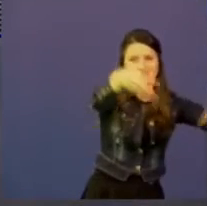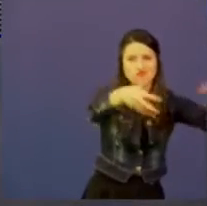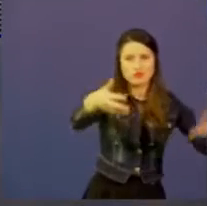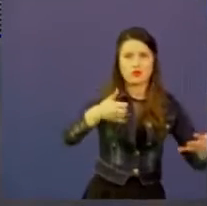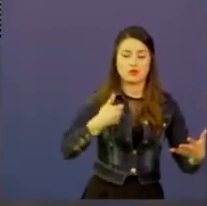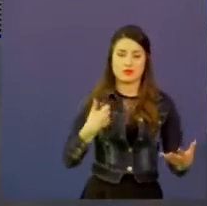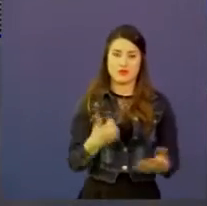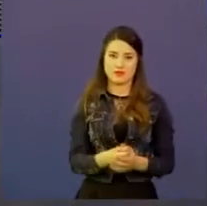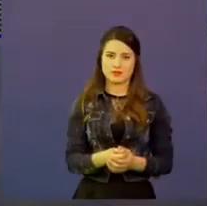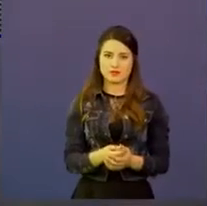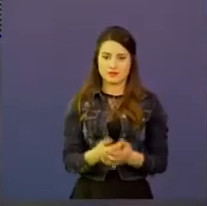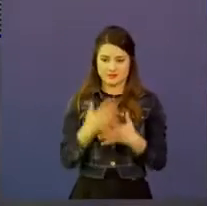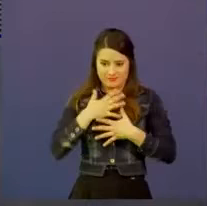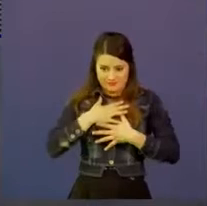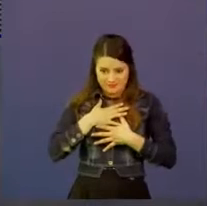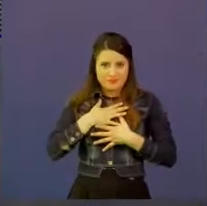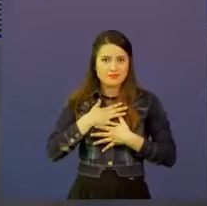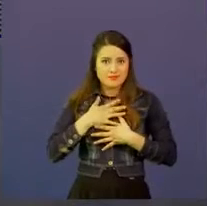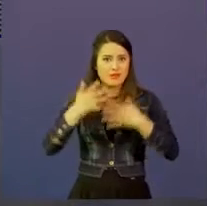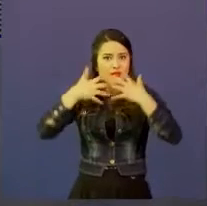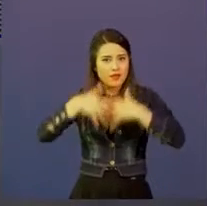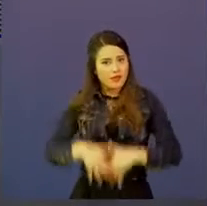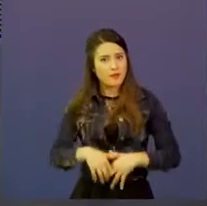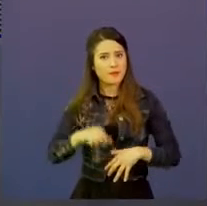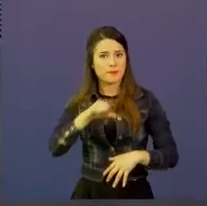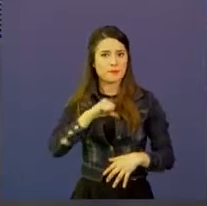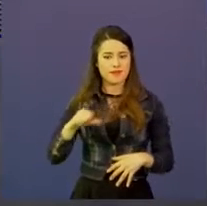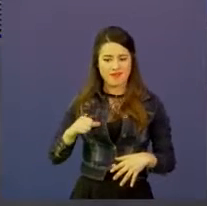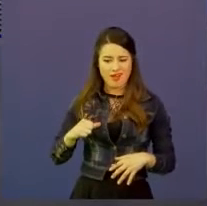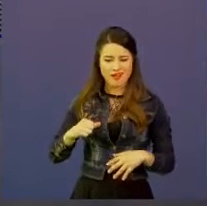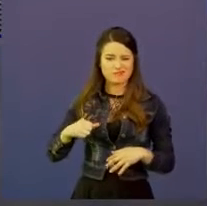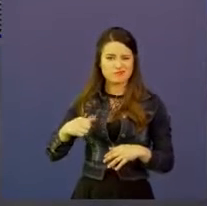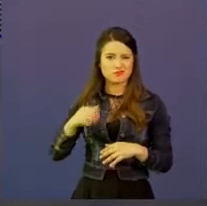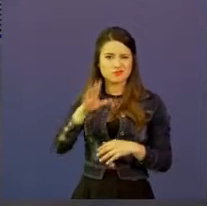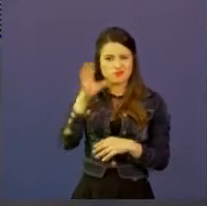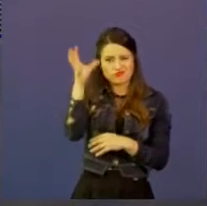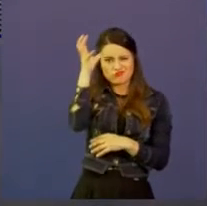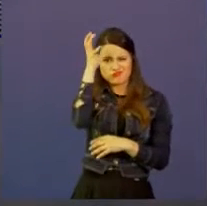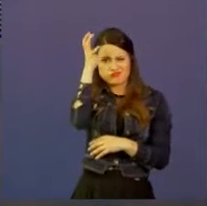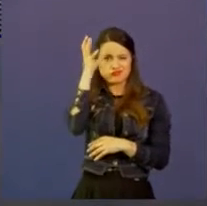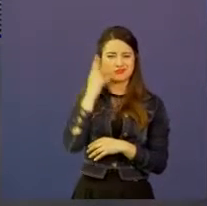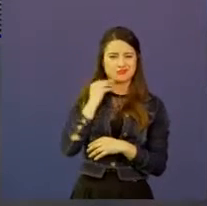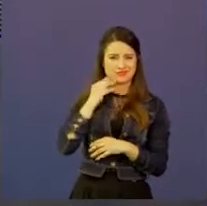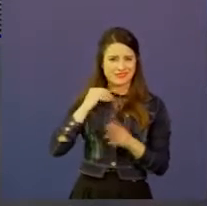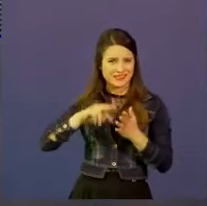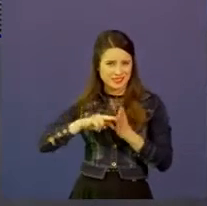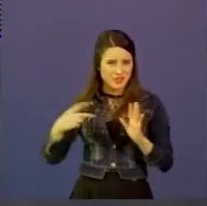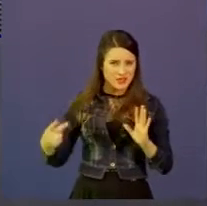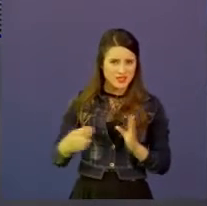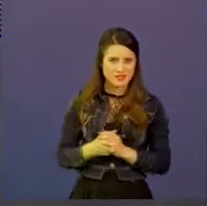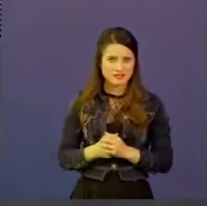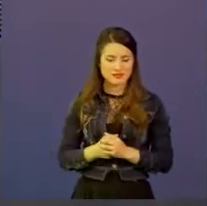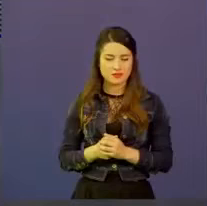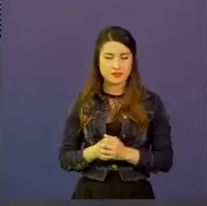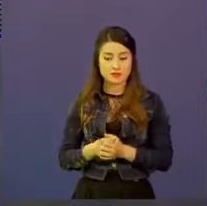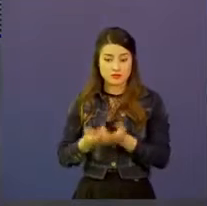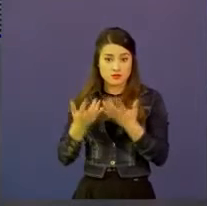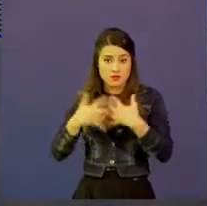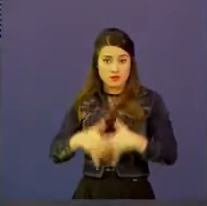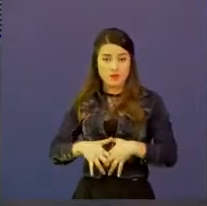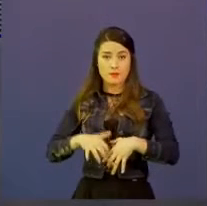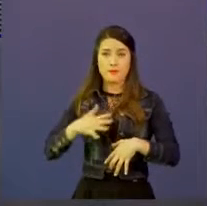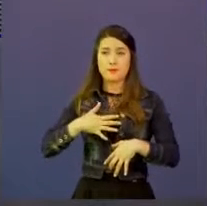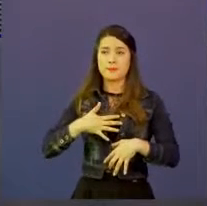como una empresa dedicada a las tecnologías, ¿quién con mayor conciencia y con mayor,